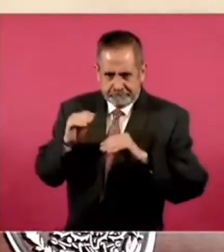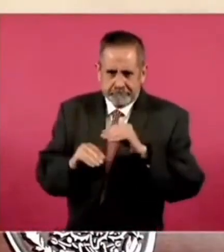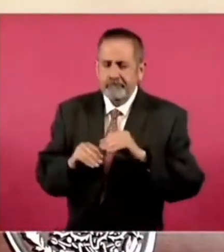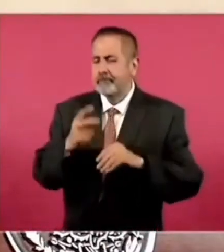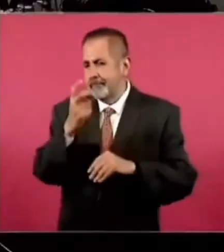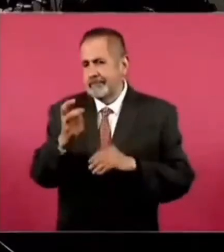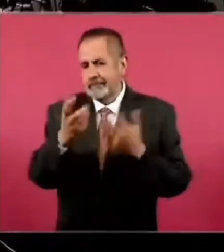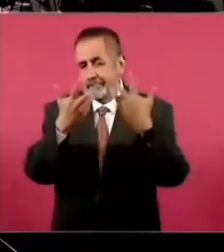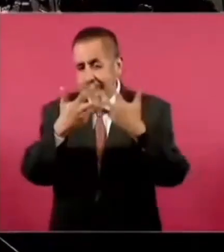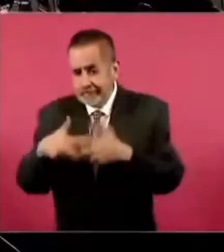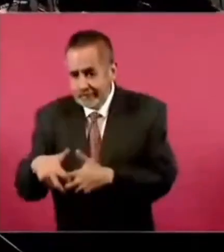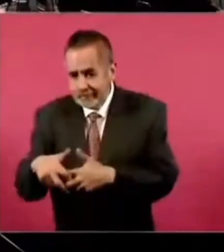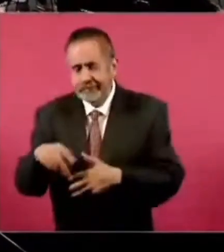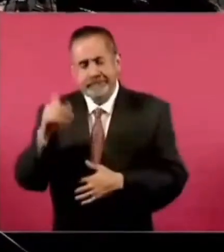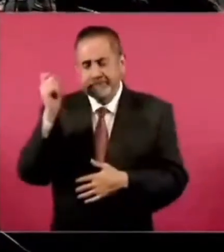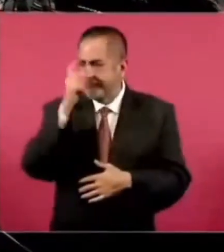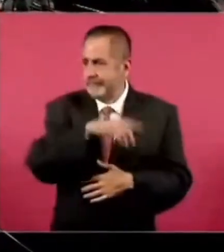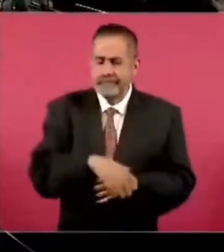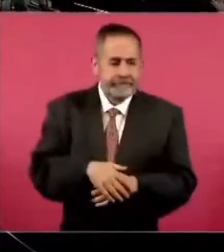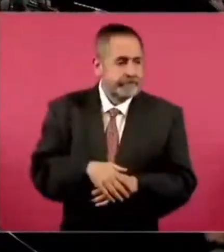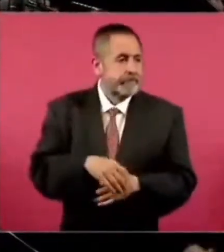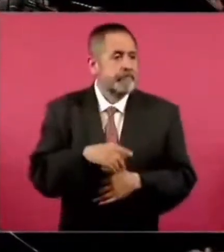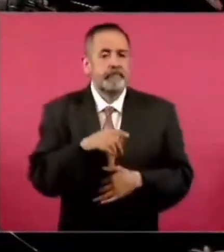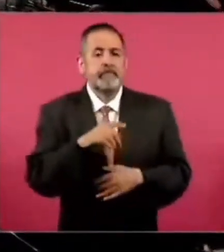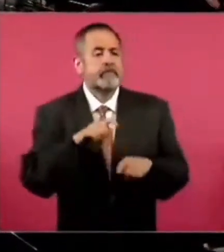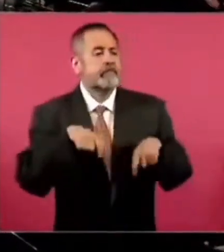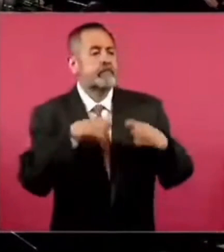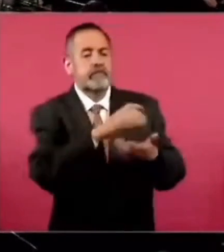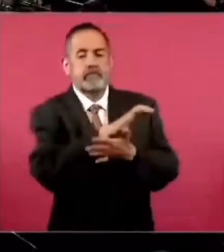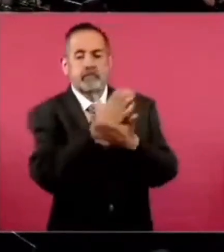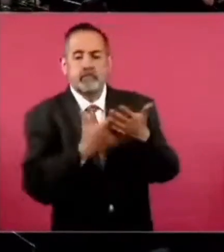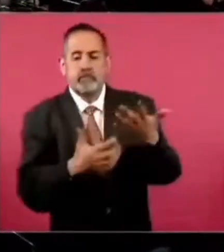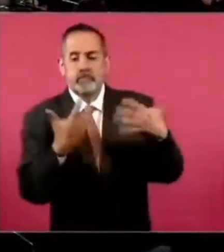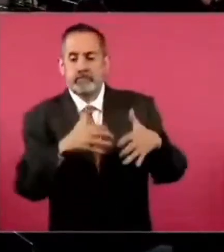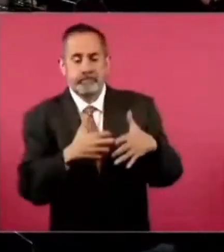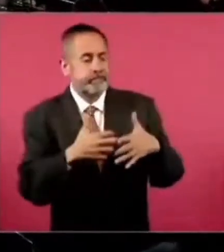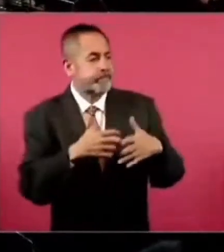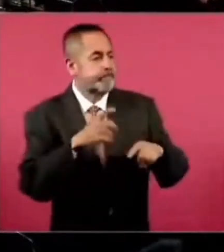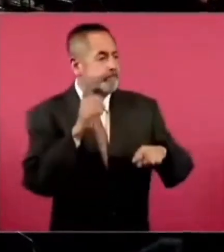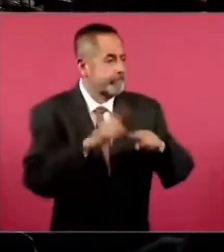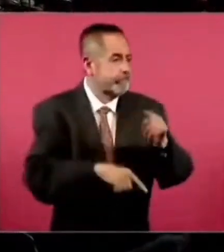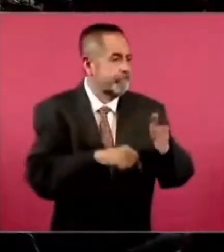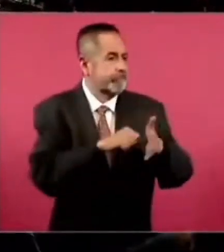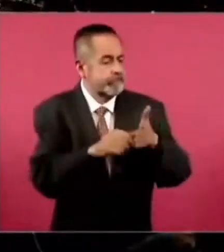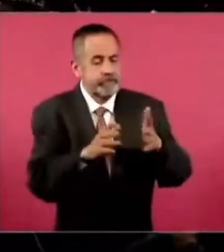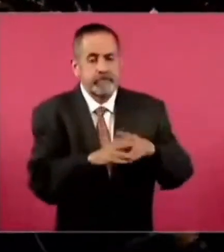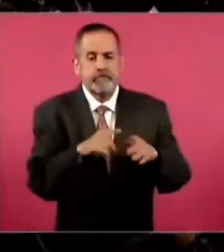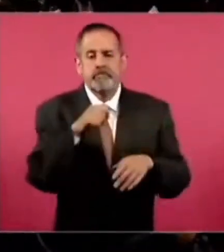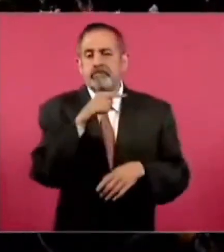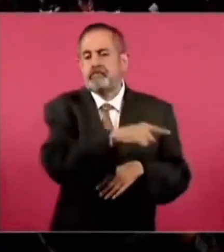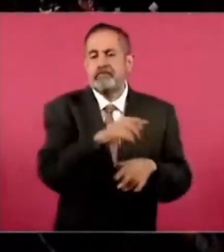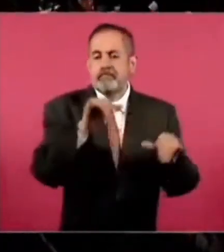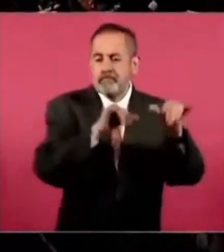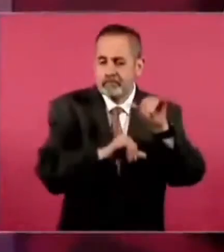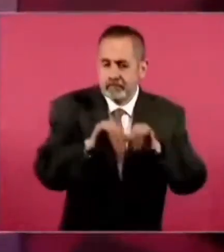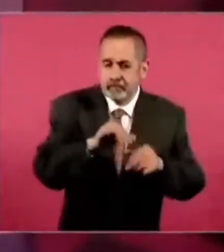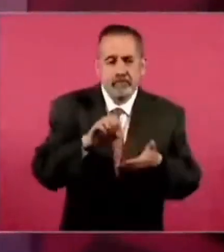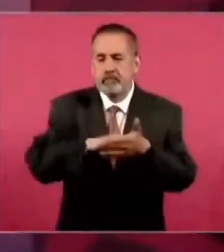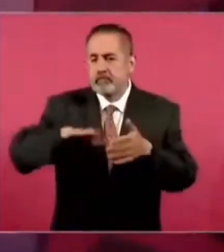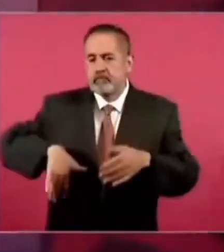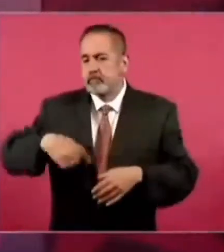Entonces, esas subcontrataciones que se hicieron en laboratorios, les decía yo